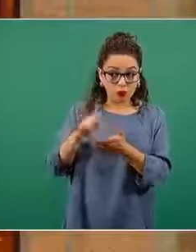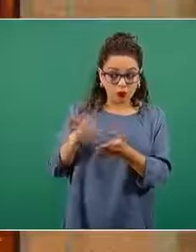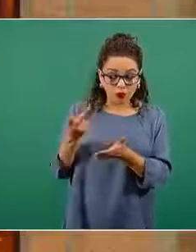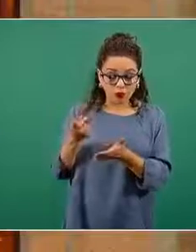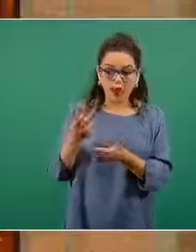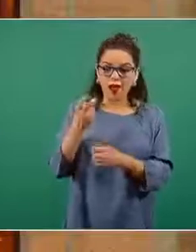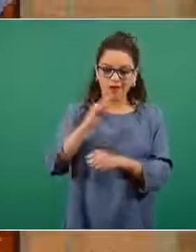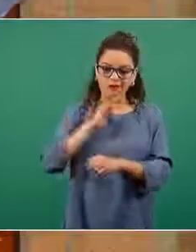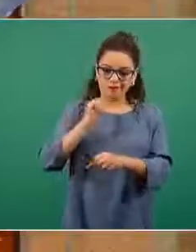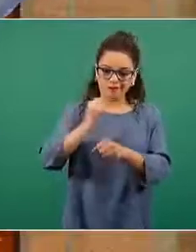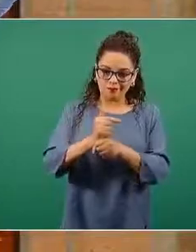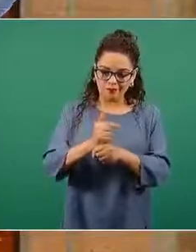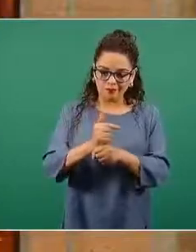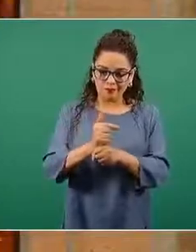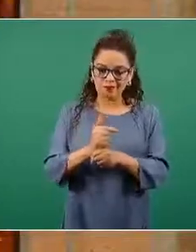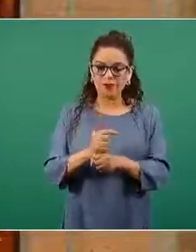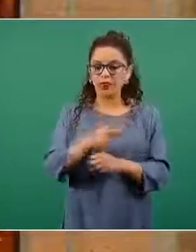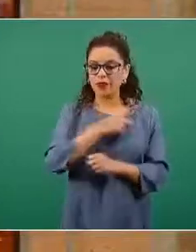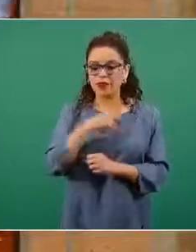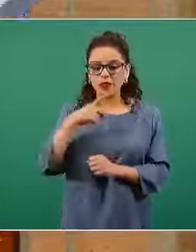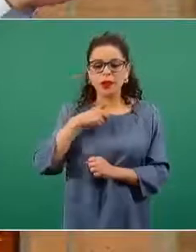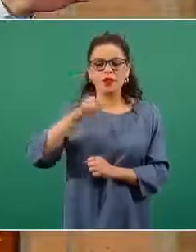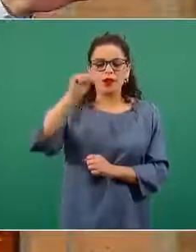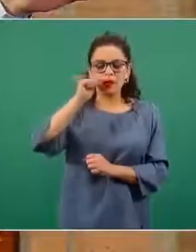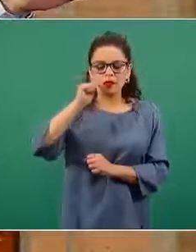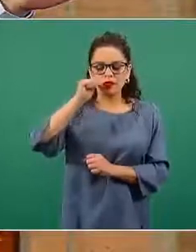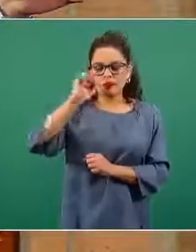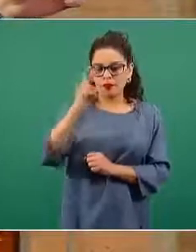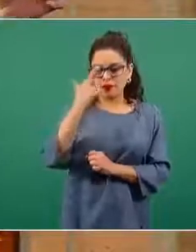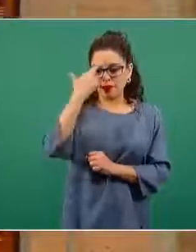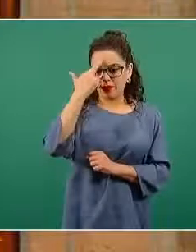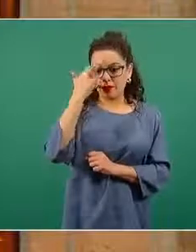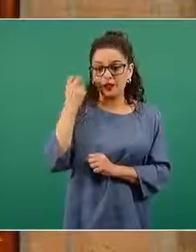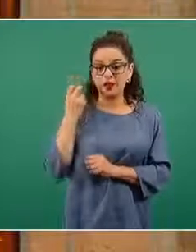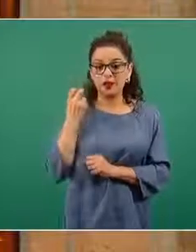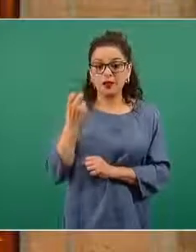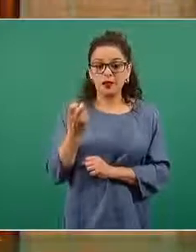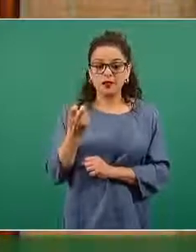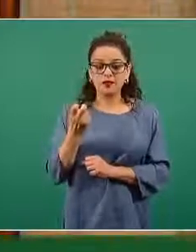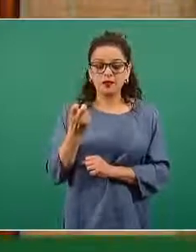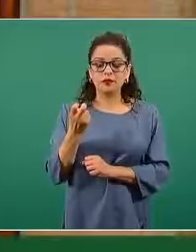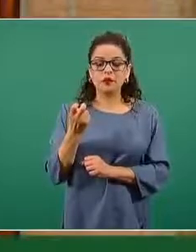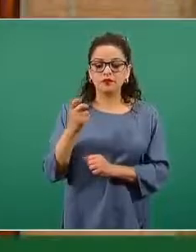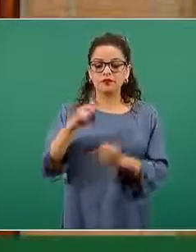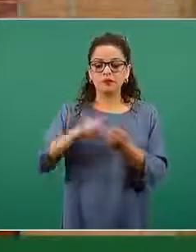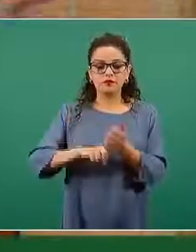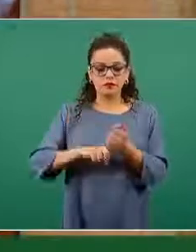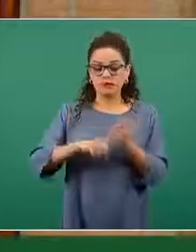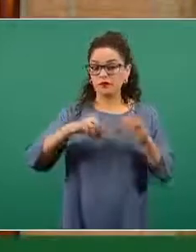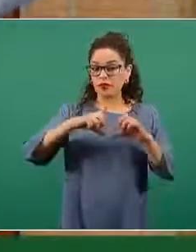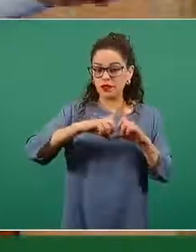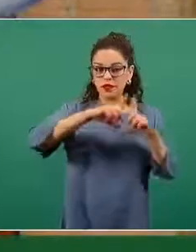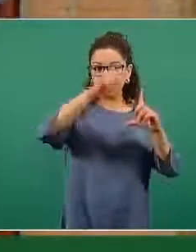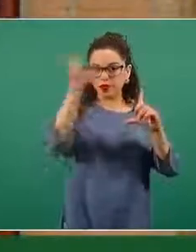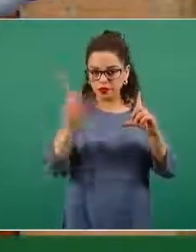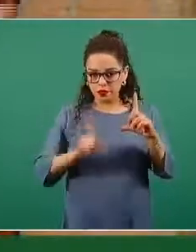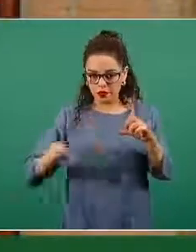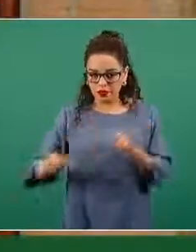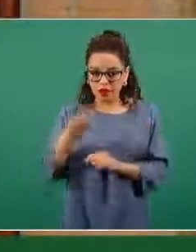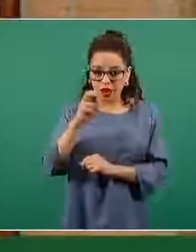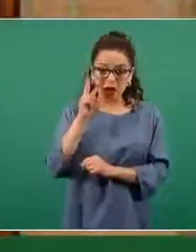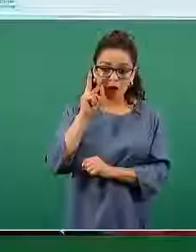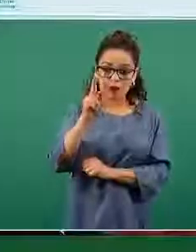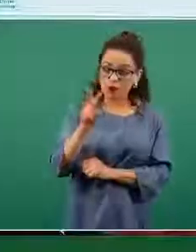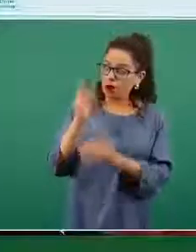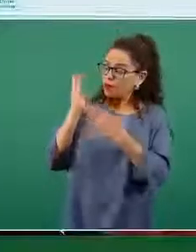importante es siempre recordar que este comportamiento es la media nacional, o sea, esta curva que vemos y ese